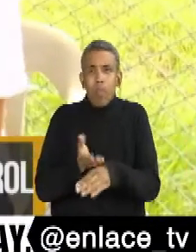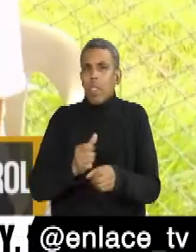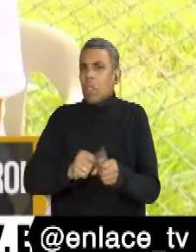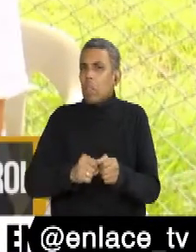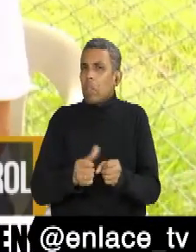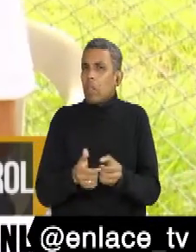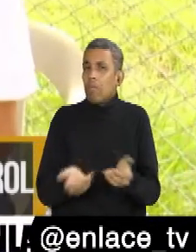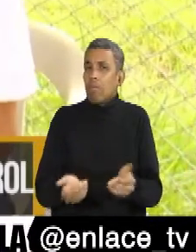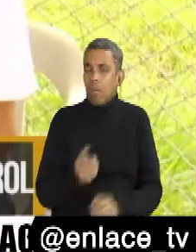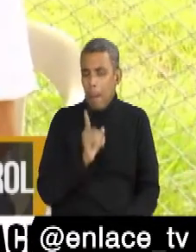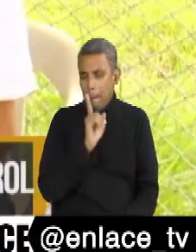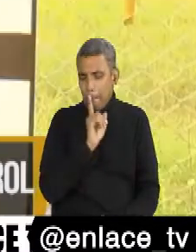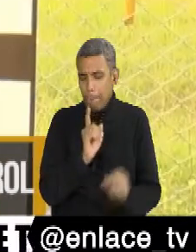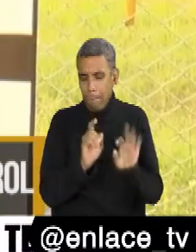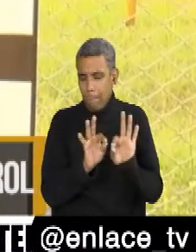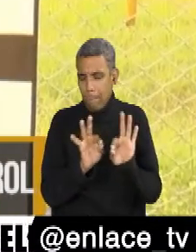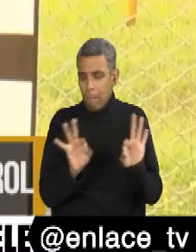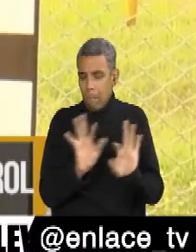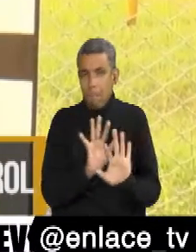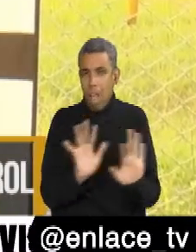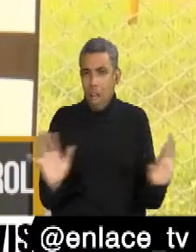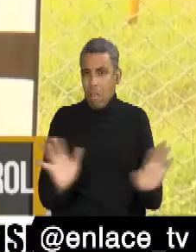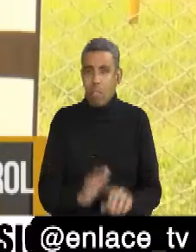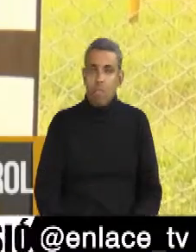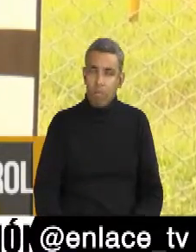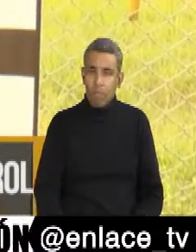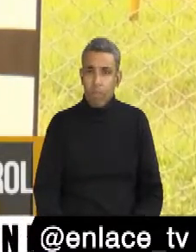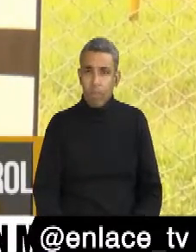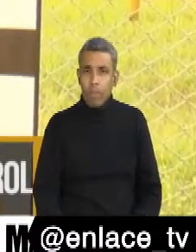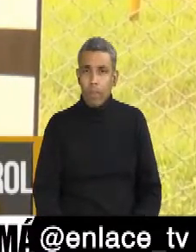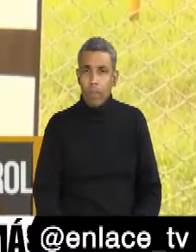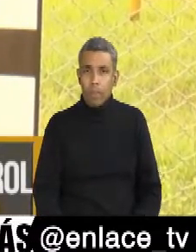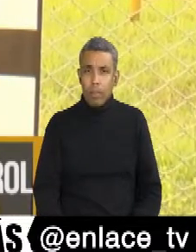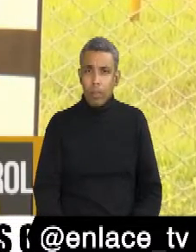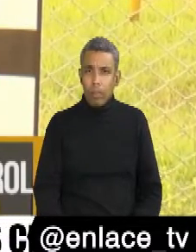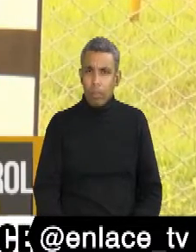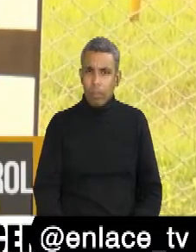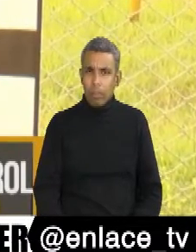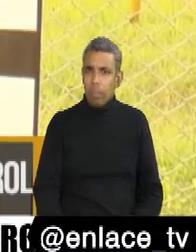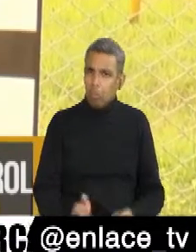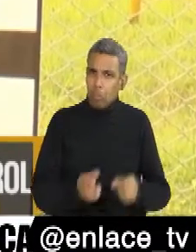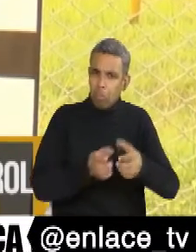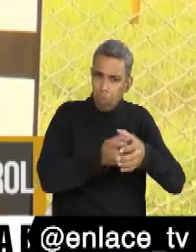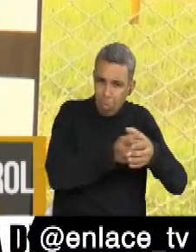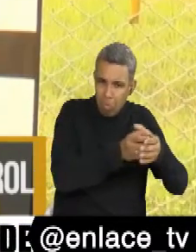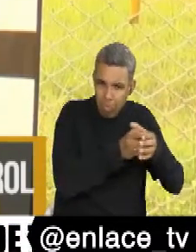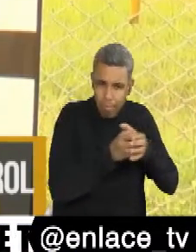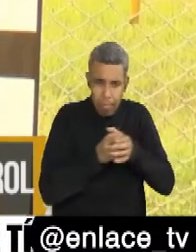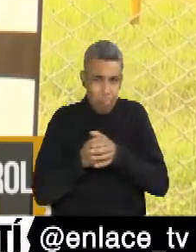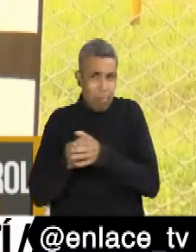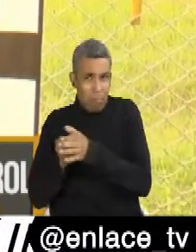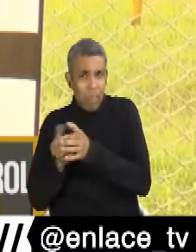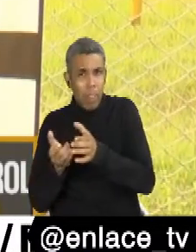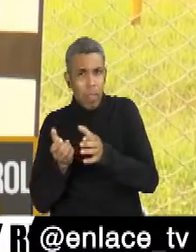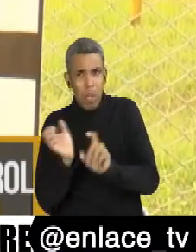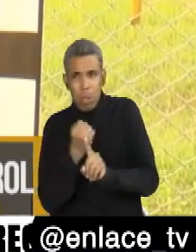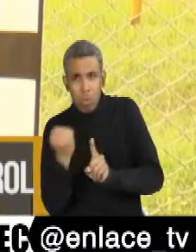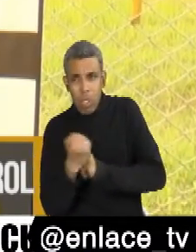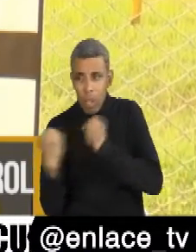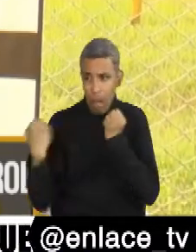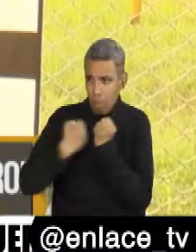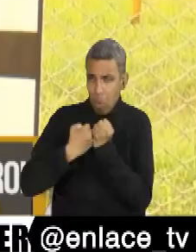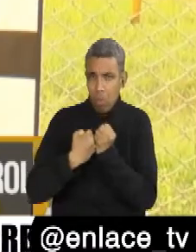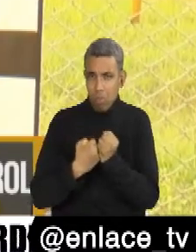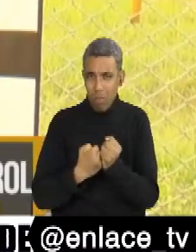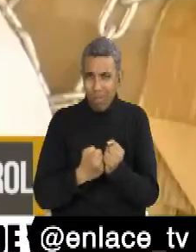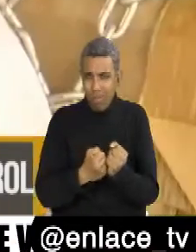momento, no tenemos ningún pronunciamiento sobre el caso. ¿Han tenido ustedes apoyo de otras organizaciones? No, hasta el momento no hemos